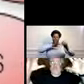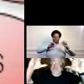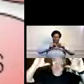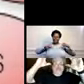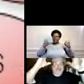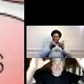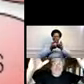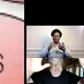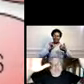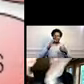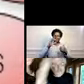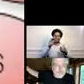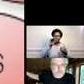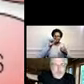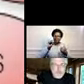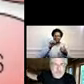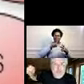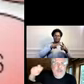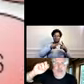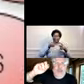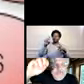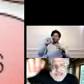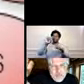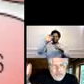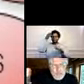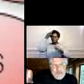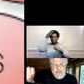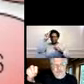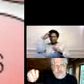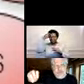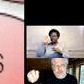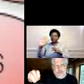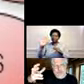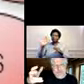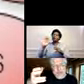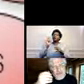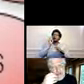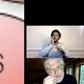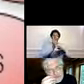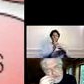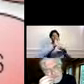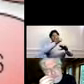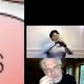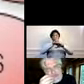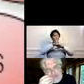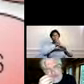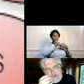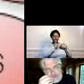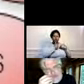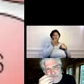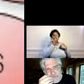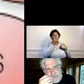fondos, por ejemplo, organizaciones como CMS y HIS en el Departamento Federal, es cuando ellos empiezan a ver,